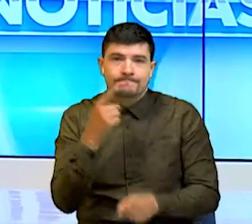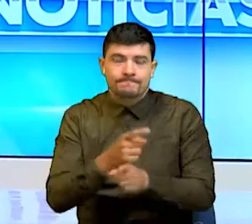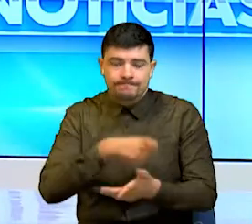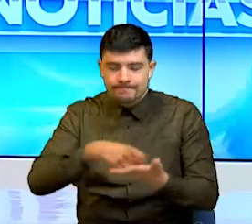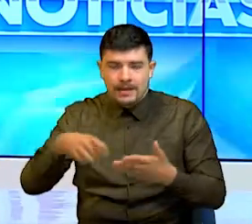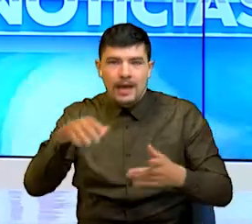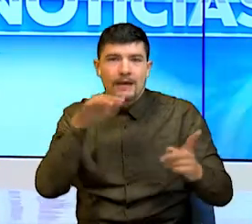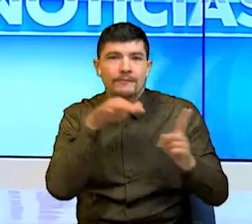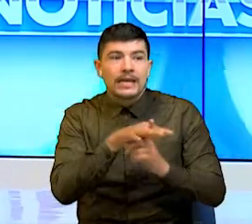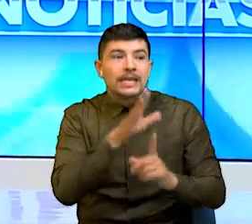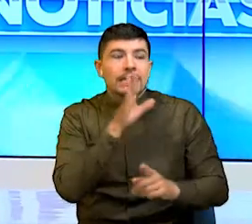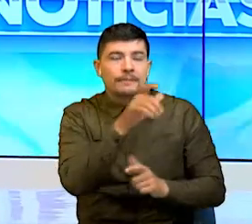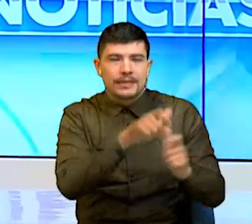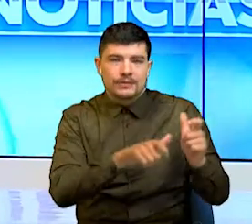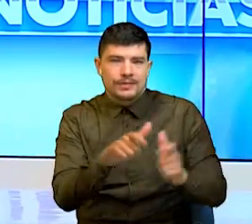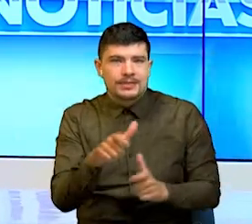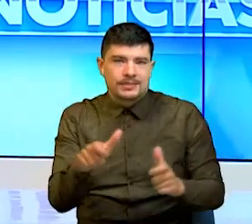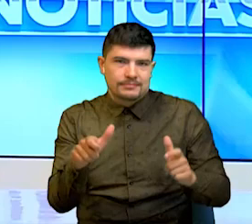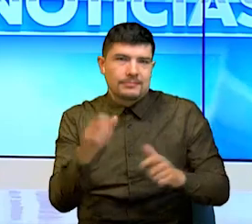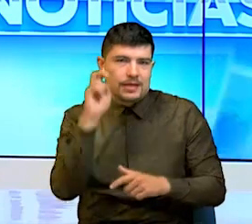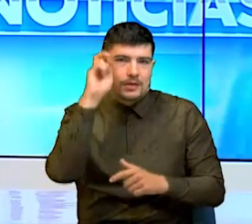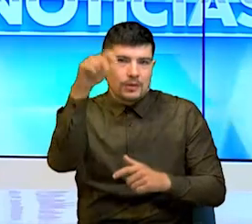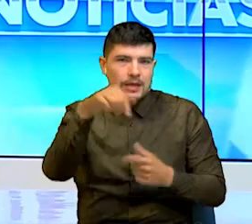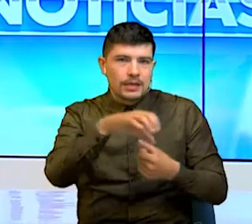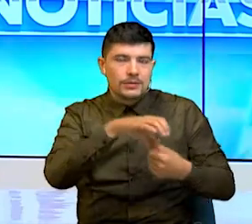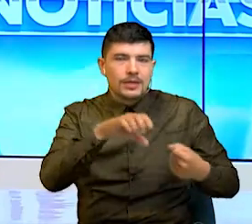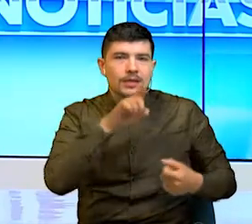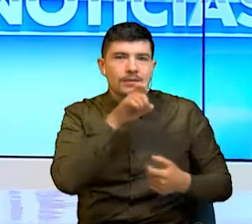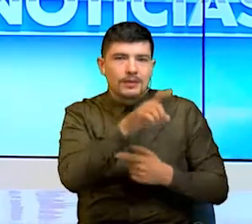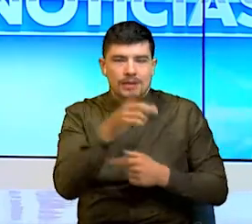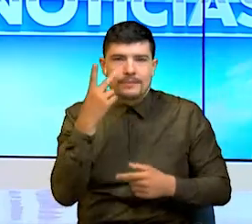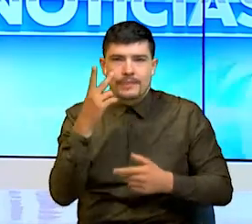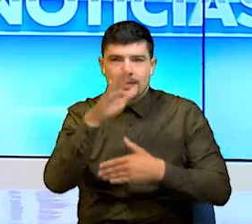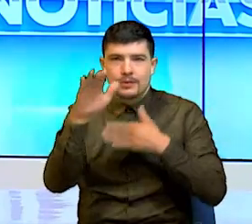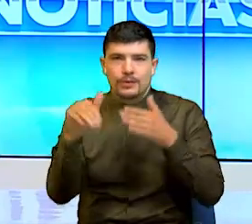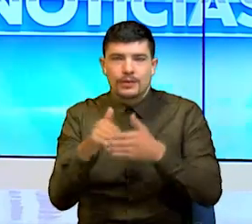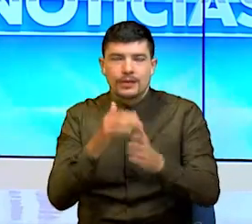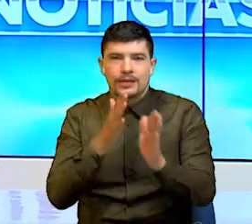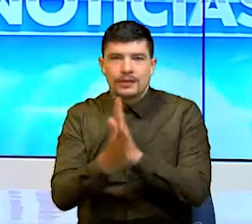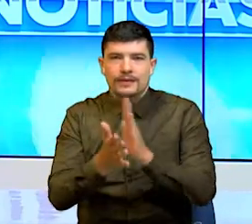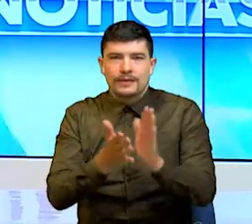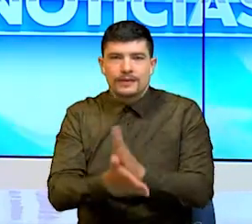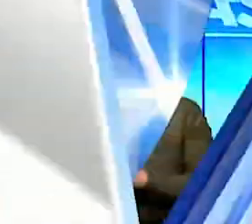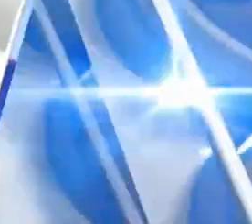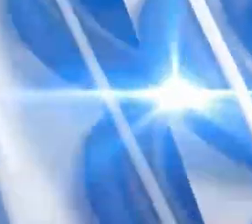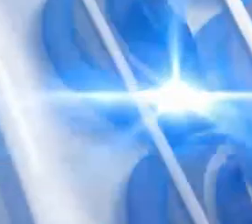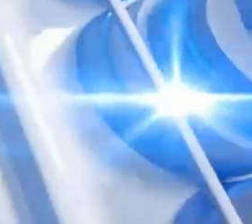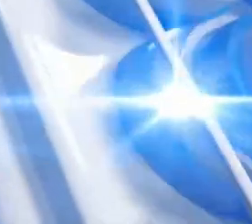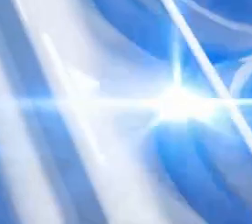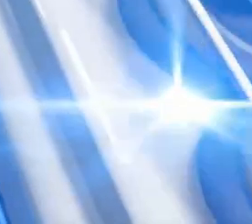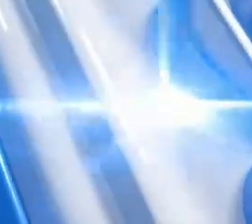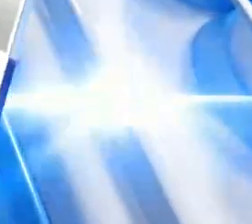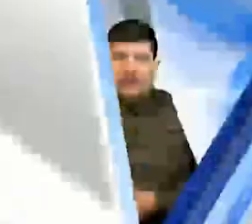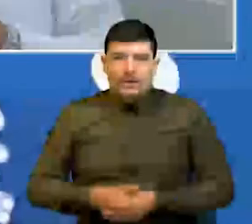perjudicados serían los habitantes del norte de bucaramanga carlos cárdenas usted tiene toda la información adelante